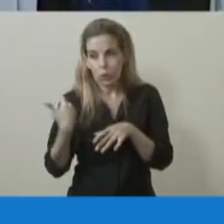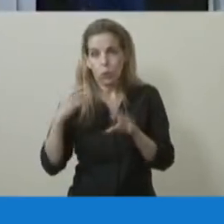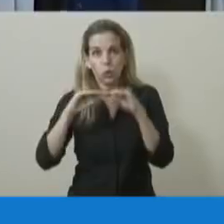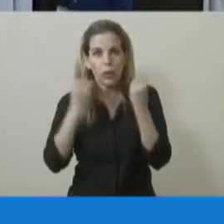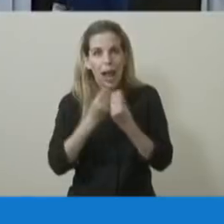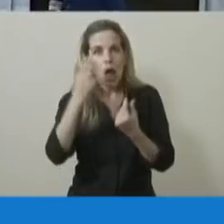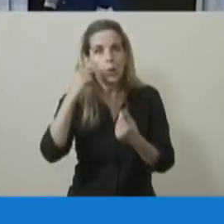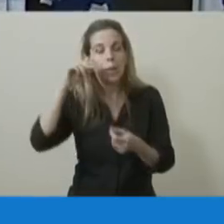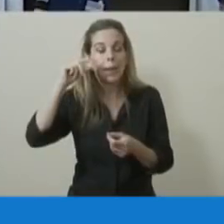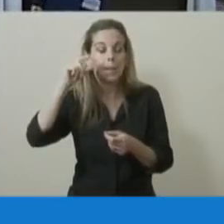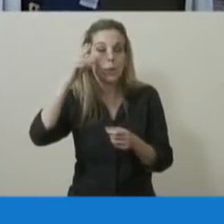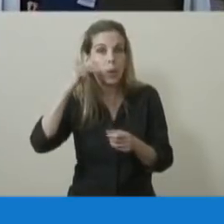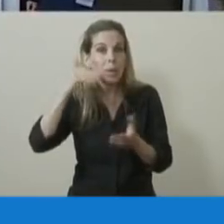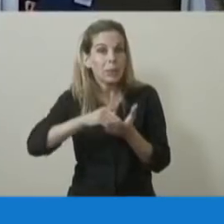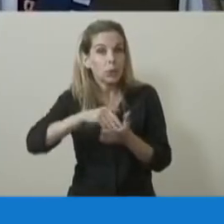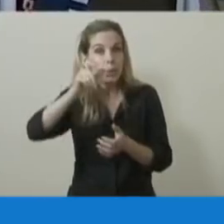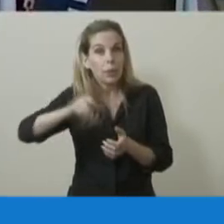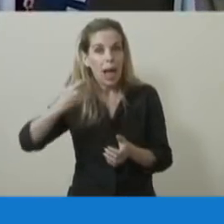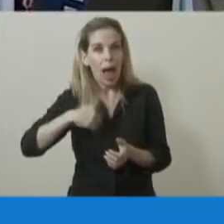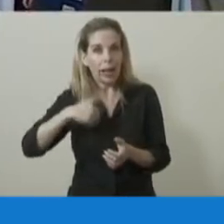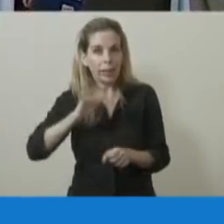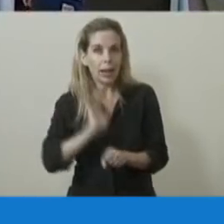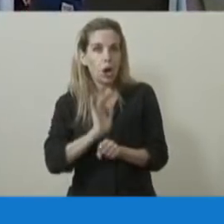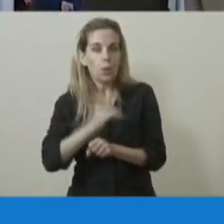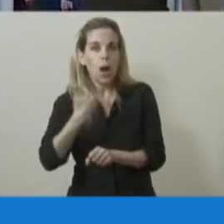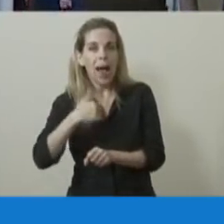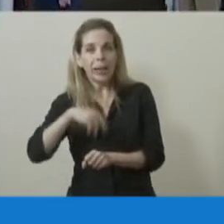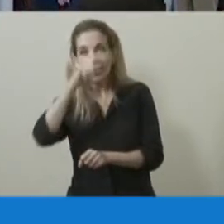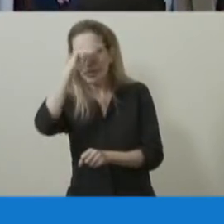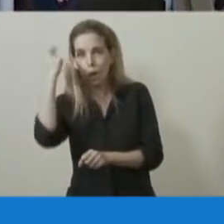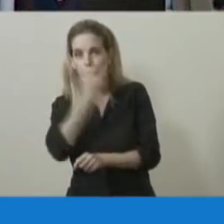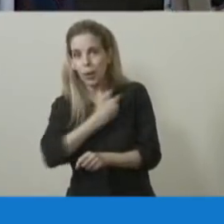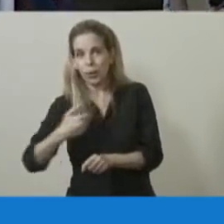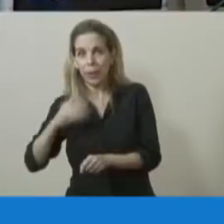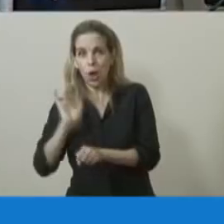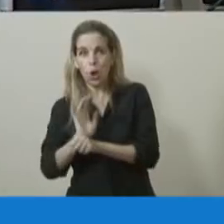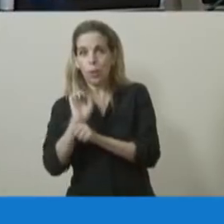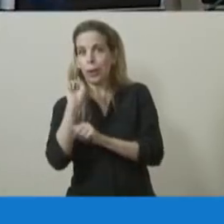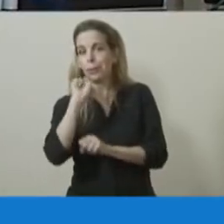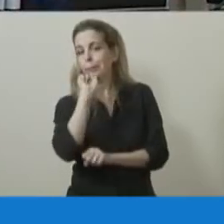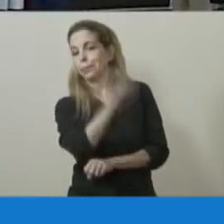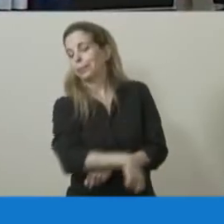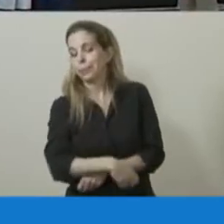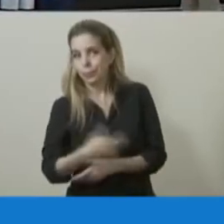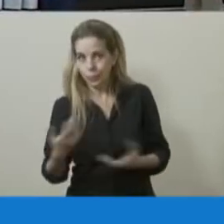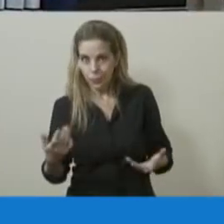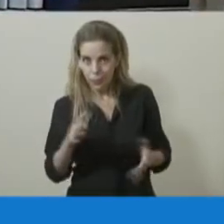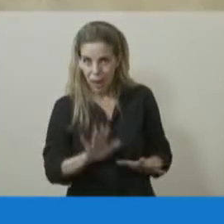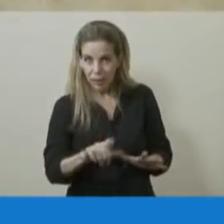argentinos olvidados por la Argentina. Y eso no nos hace una buena sociedad.